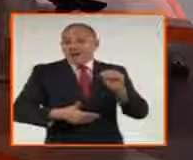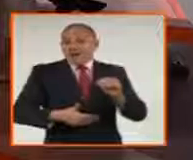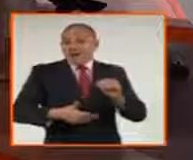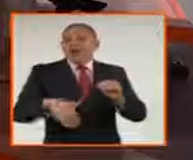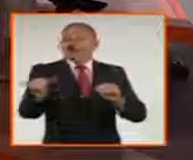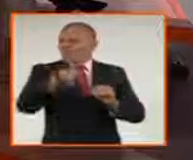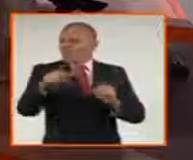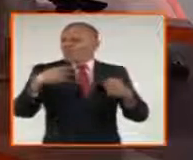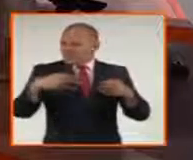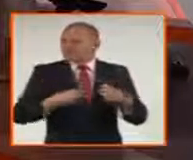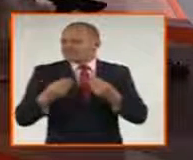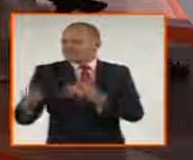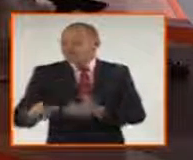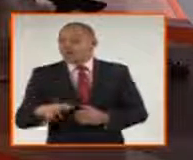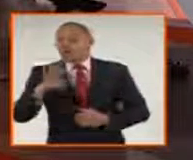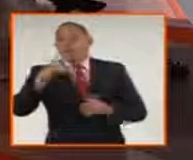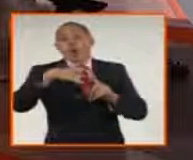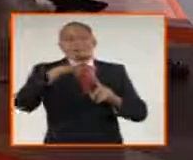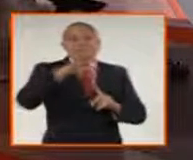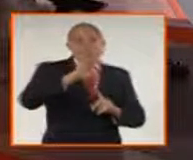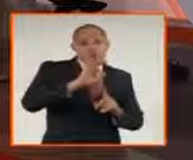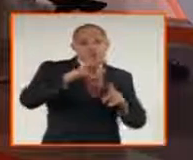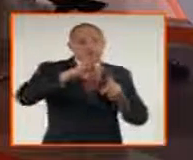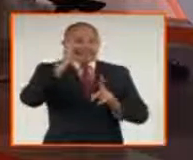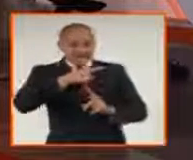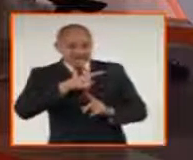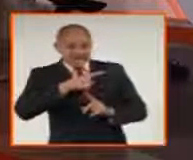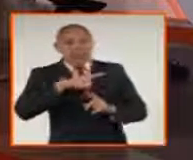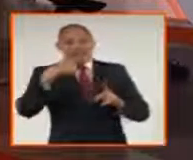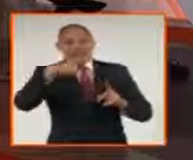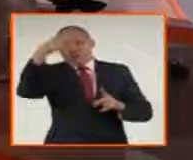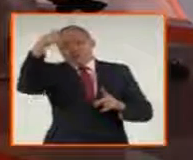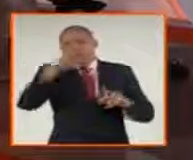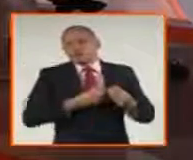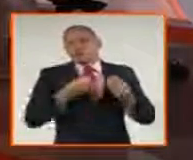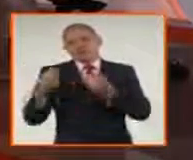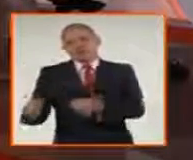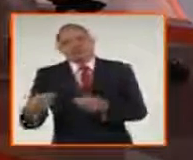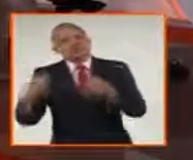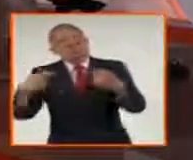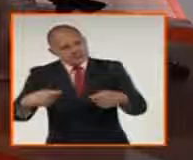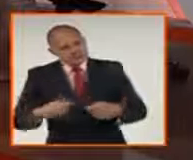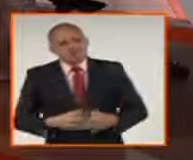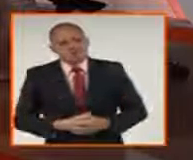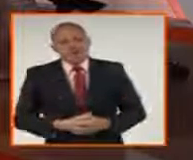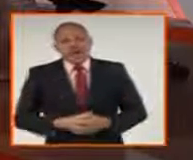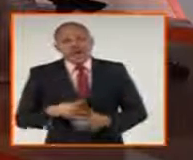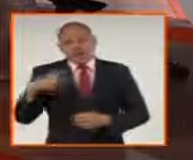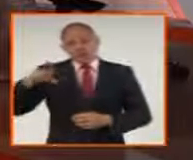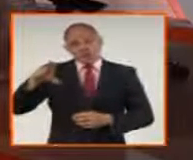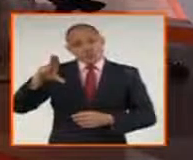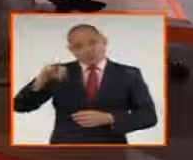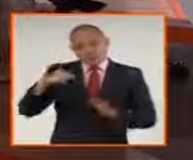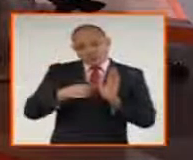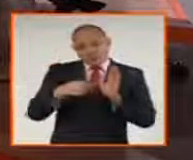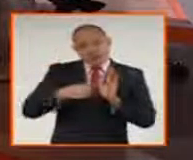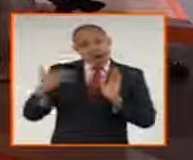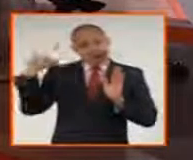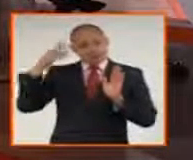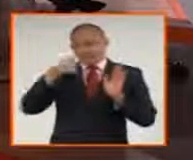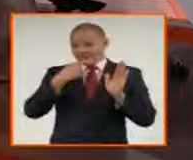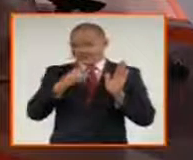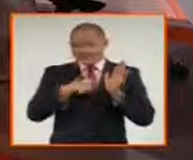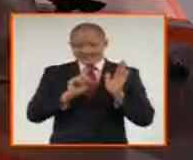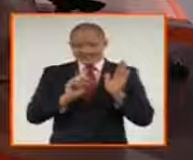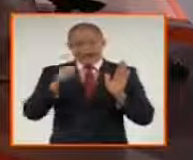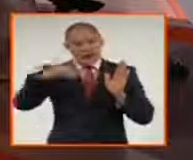que también se incluyen en este caso entre eso los sujetos nuevo, obligados. Nuevo. Eso es nuevo. Igualmente, creo que es importante esa distinción